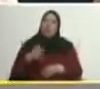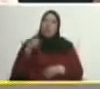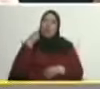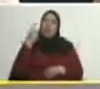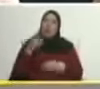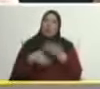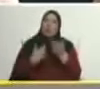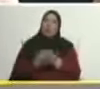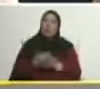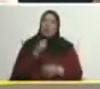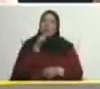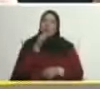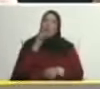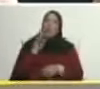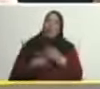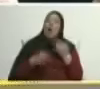Nieves,